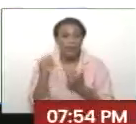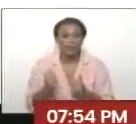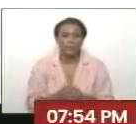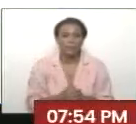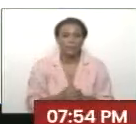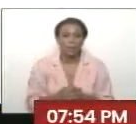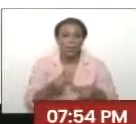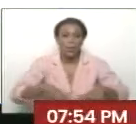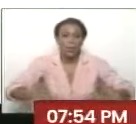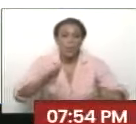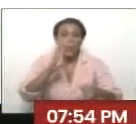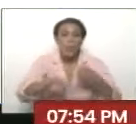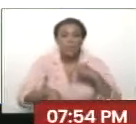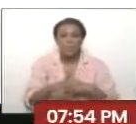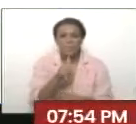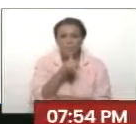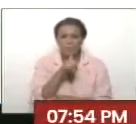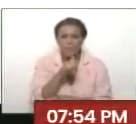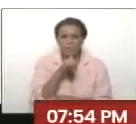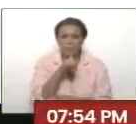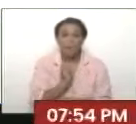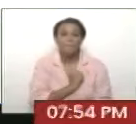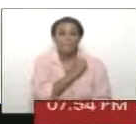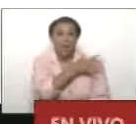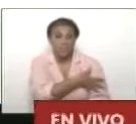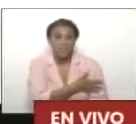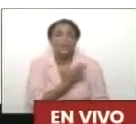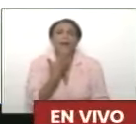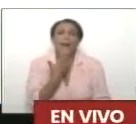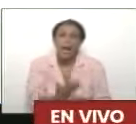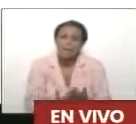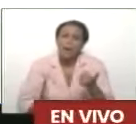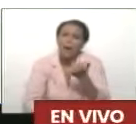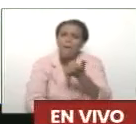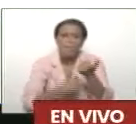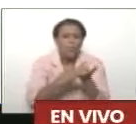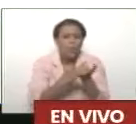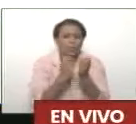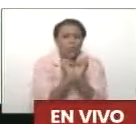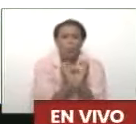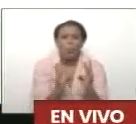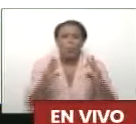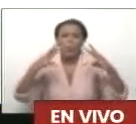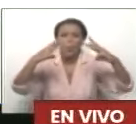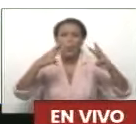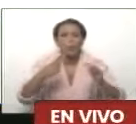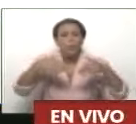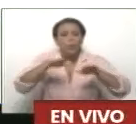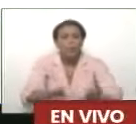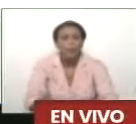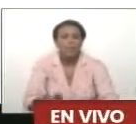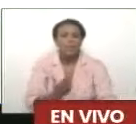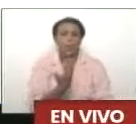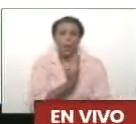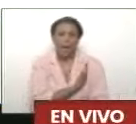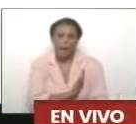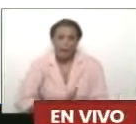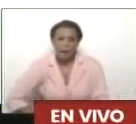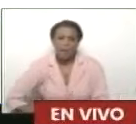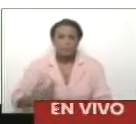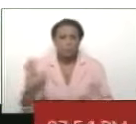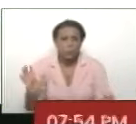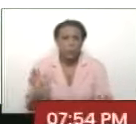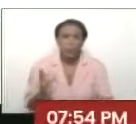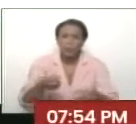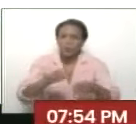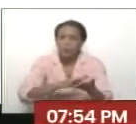Vamos hasta el portal de Últimas Noticias. Lo dice, Palestina agradece el respaldo en la ONU sobre el cese al fuego en Gaza. Pese a